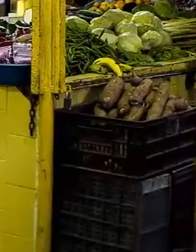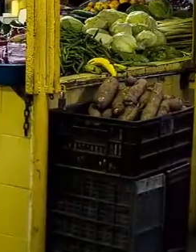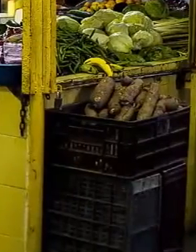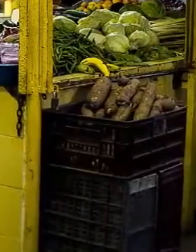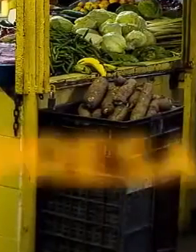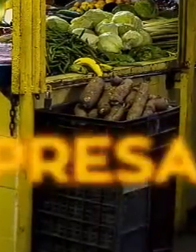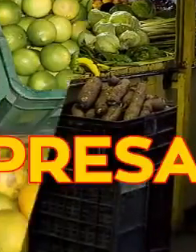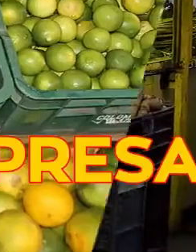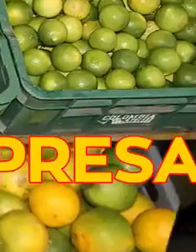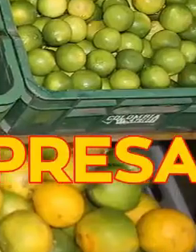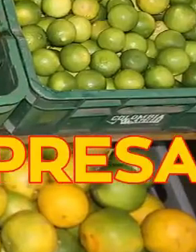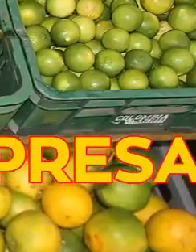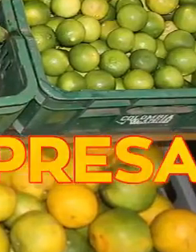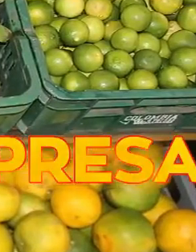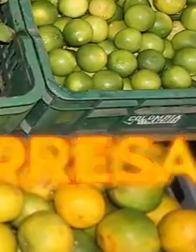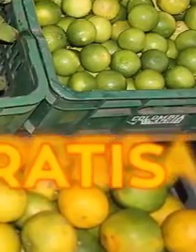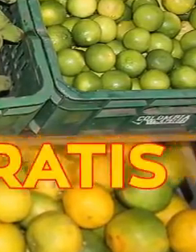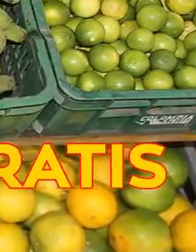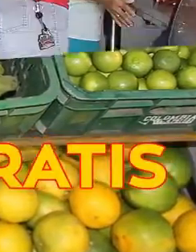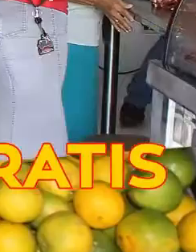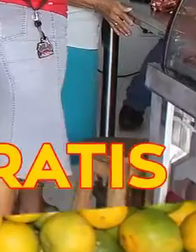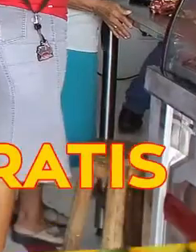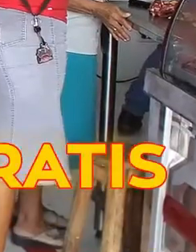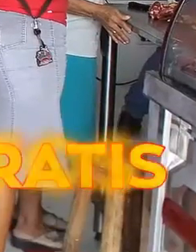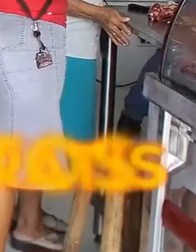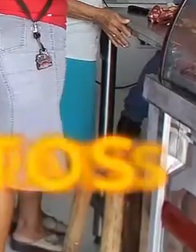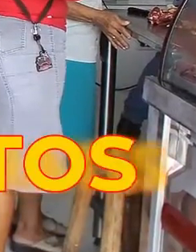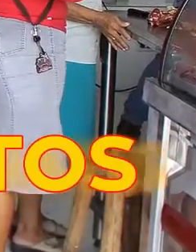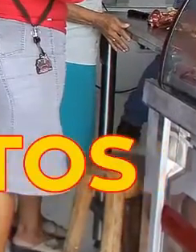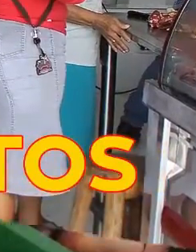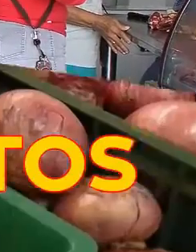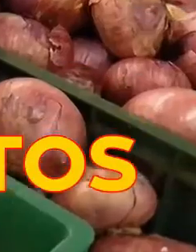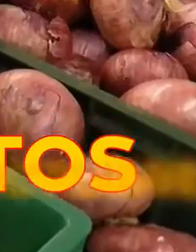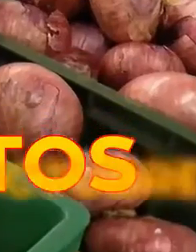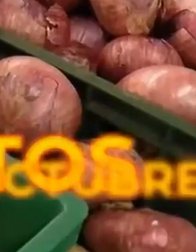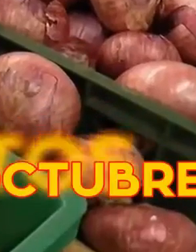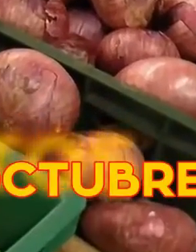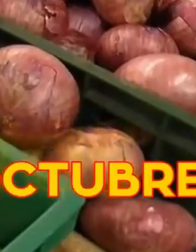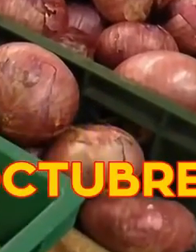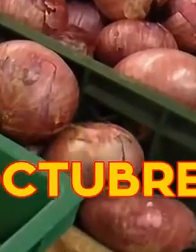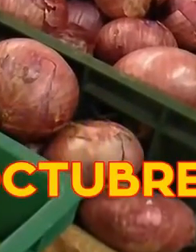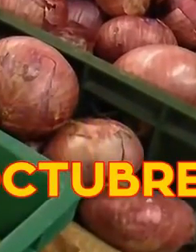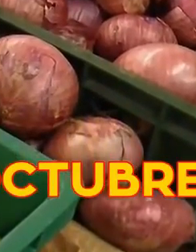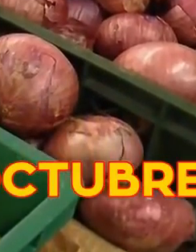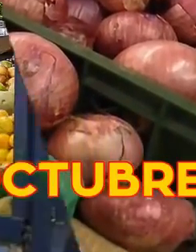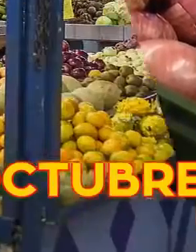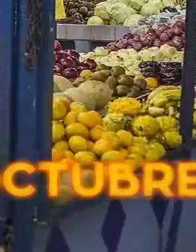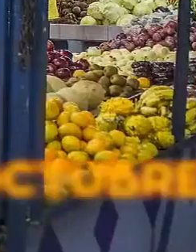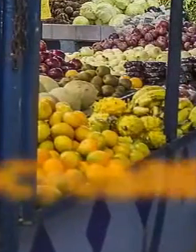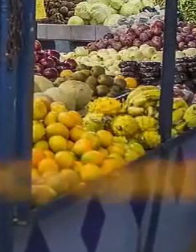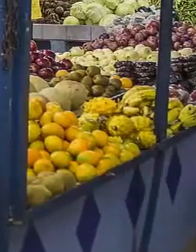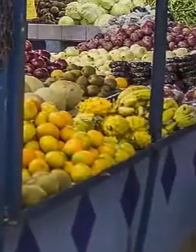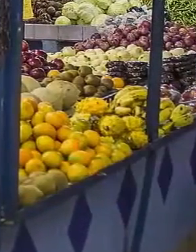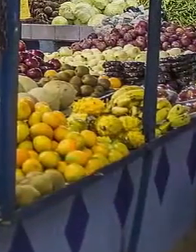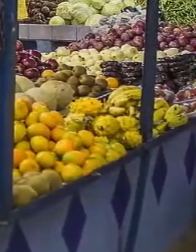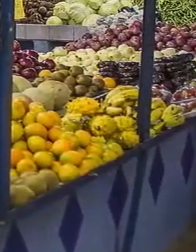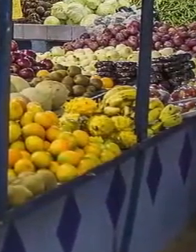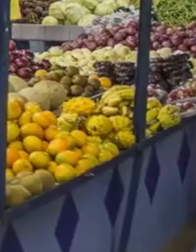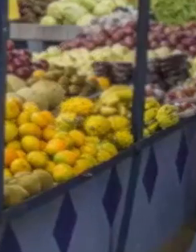Plaza Torcoroma. Premios sorpresas, mercados gratis y muchos descuentos para ti. Del 28 al 30 de octubre, invita a